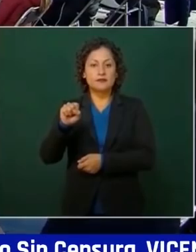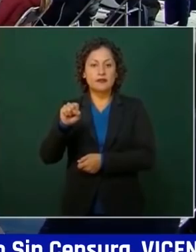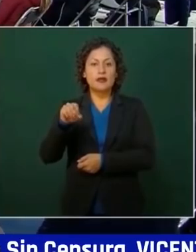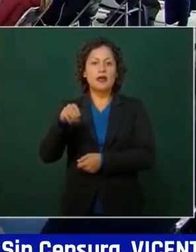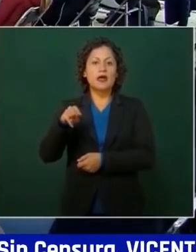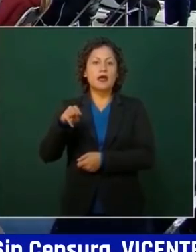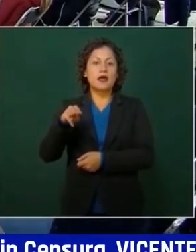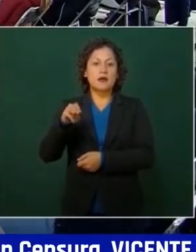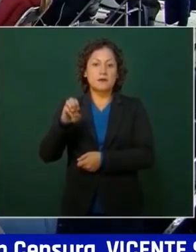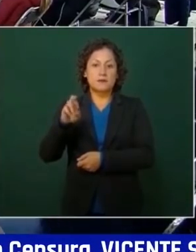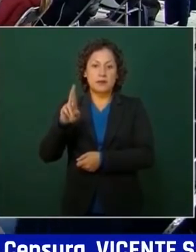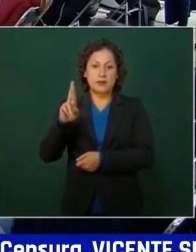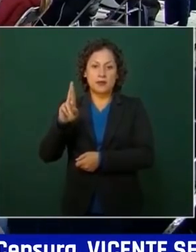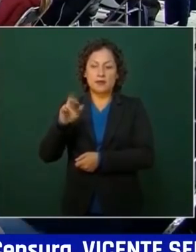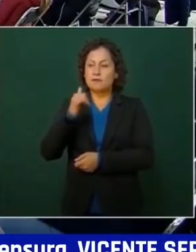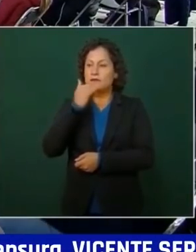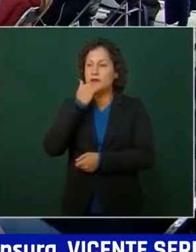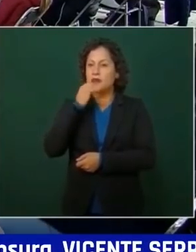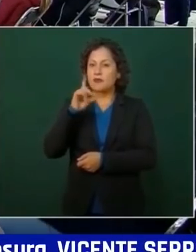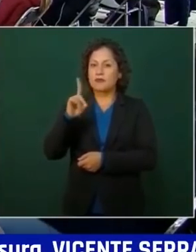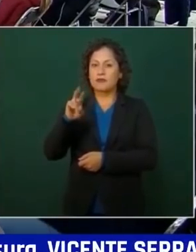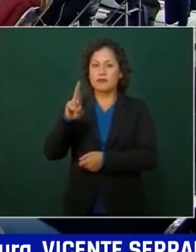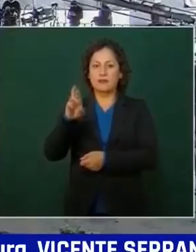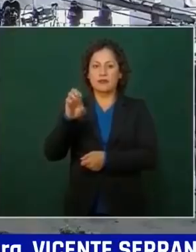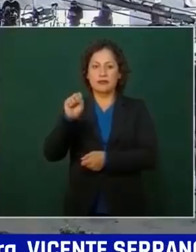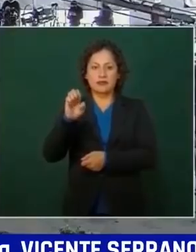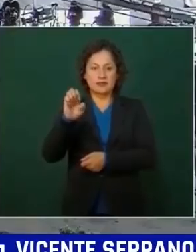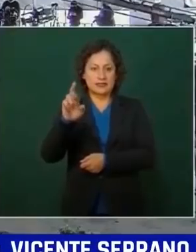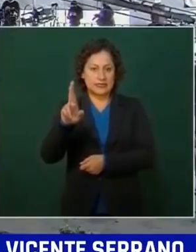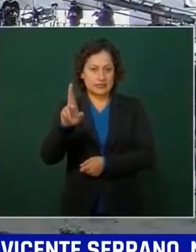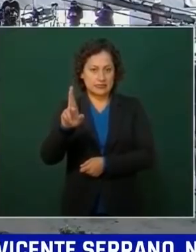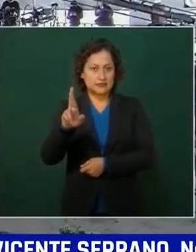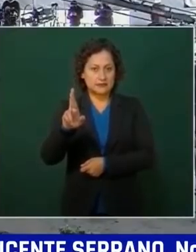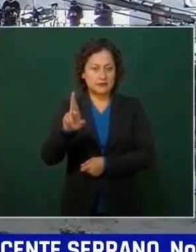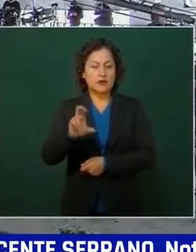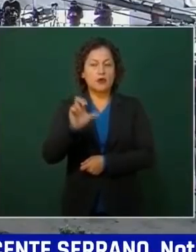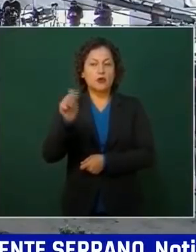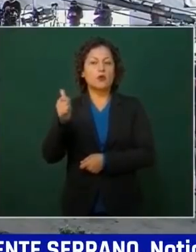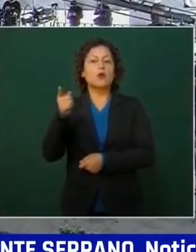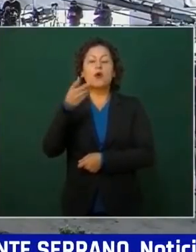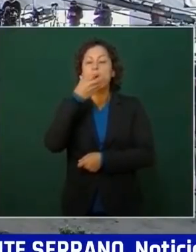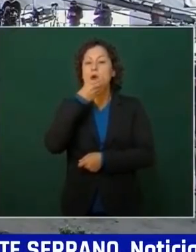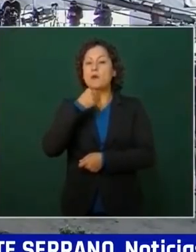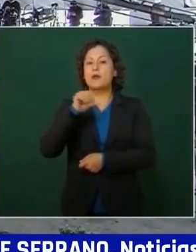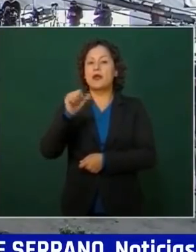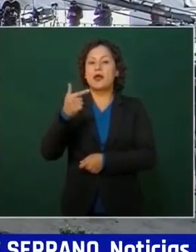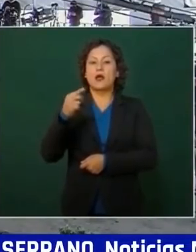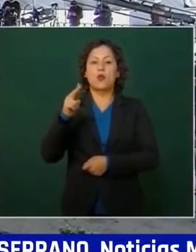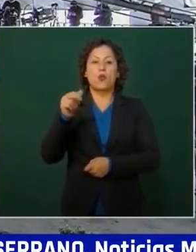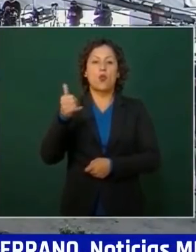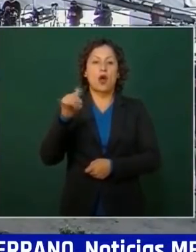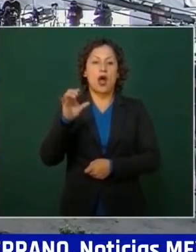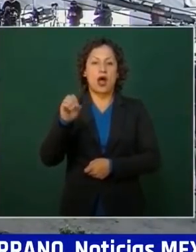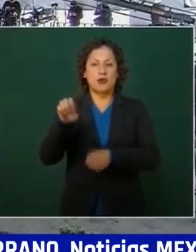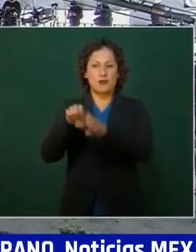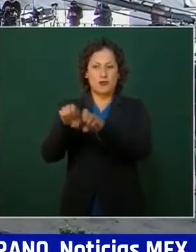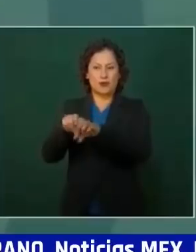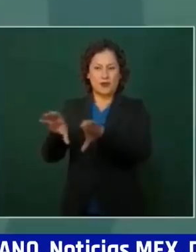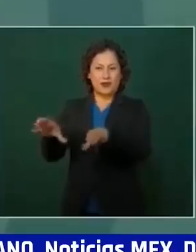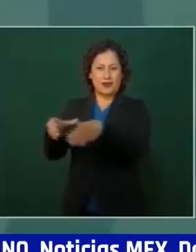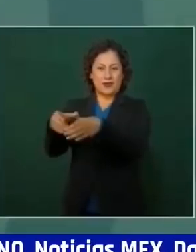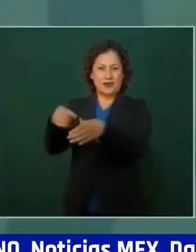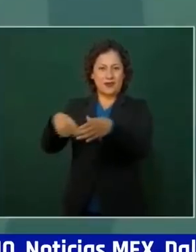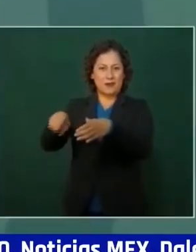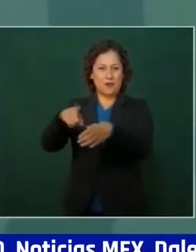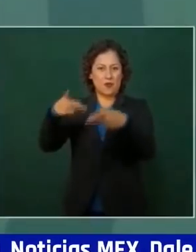Merker, Dresser, es que sí, y el señor Aguayo, y ese es su equipo, ¿no?